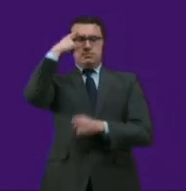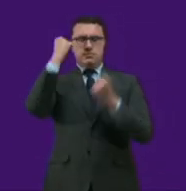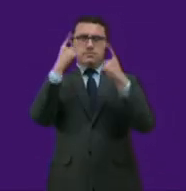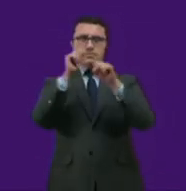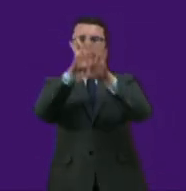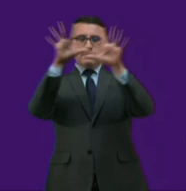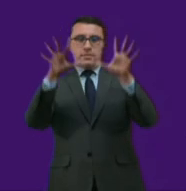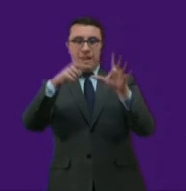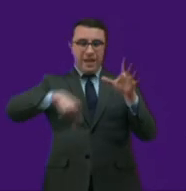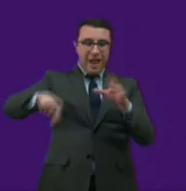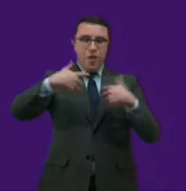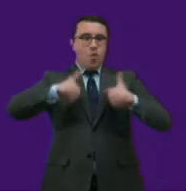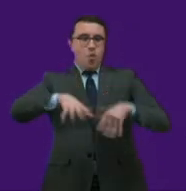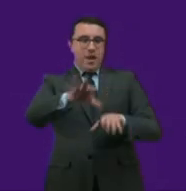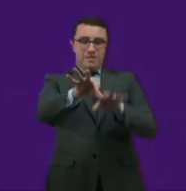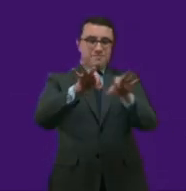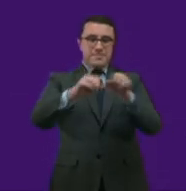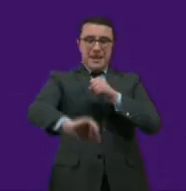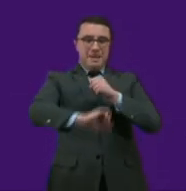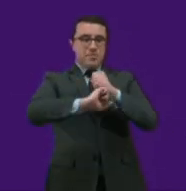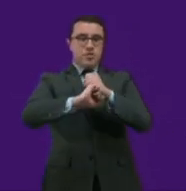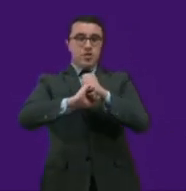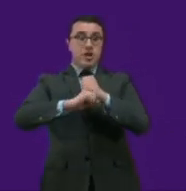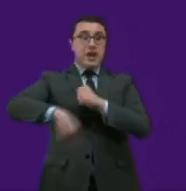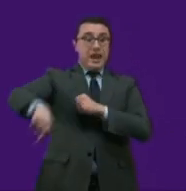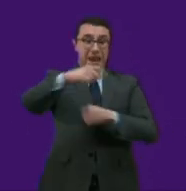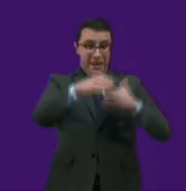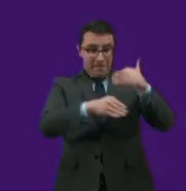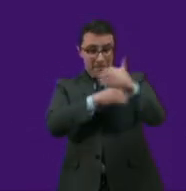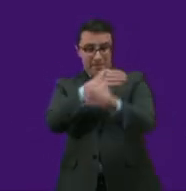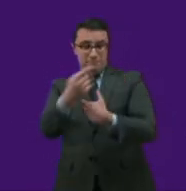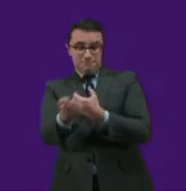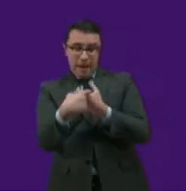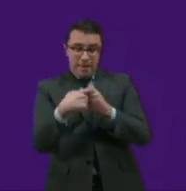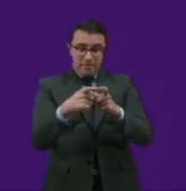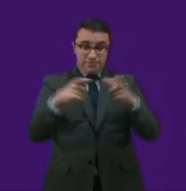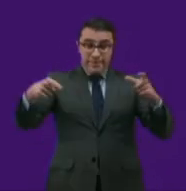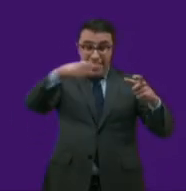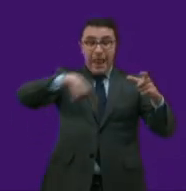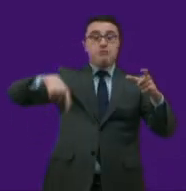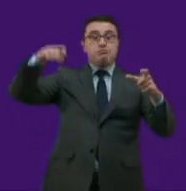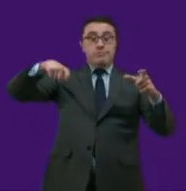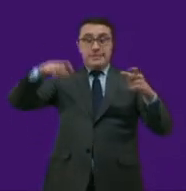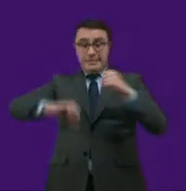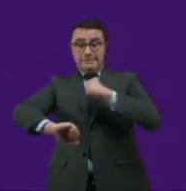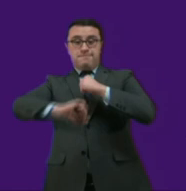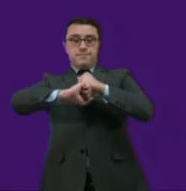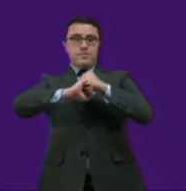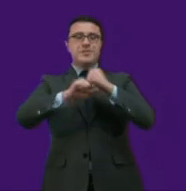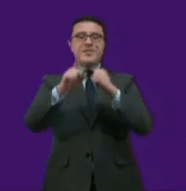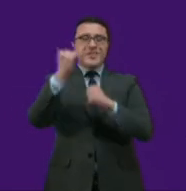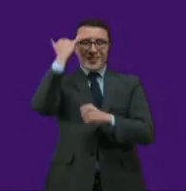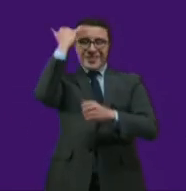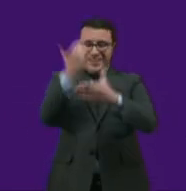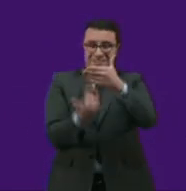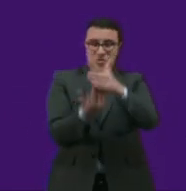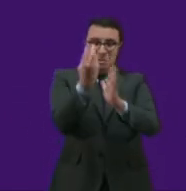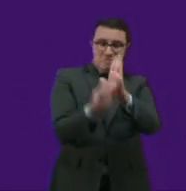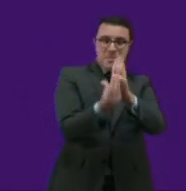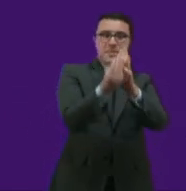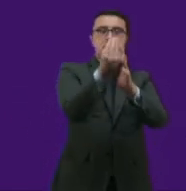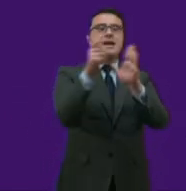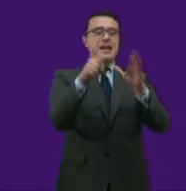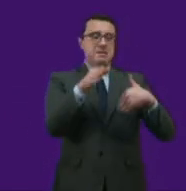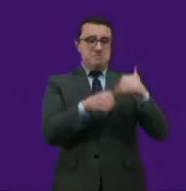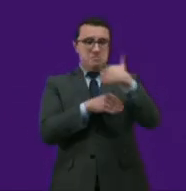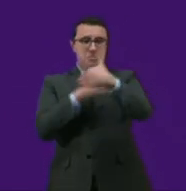a necesitar a cualquiera de las personas que toca en ese proceso. Siempre, todo este mundo del emprendimiento es un proceso que nunca acaba, y uno toca a